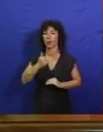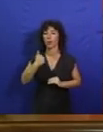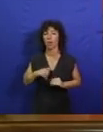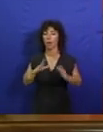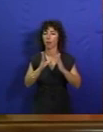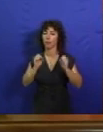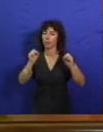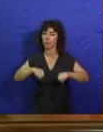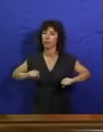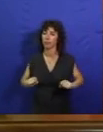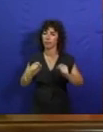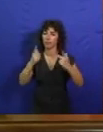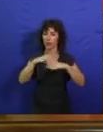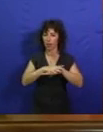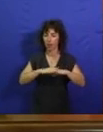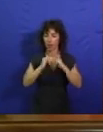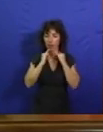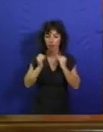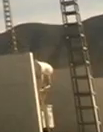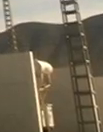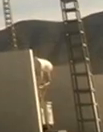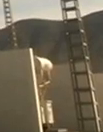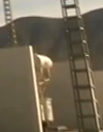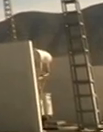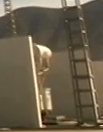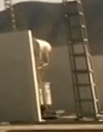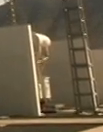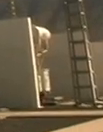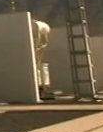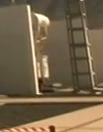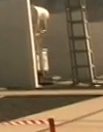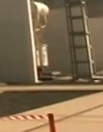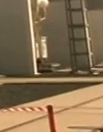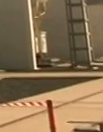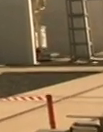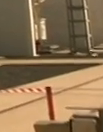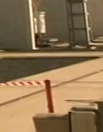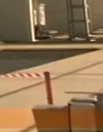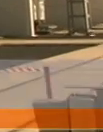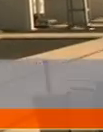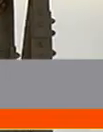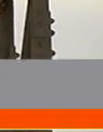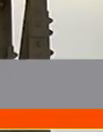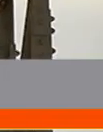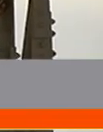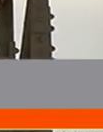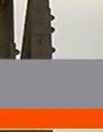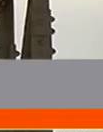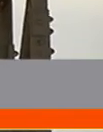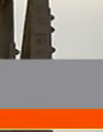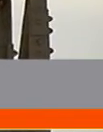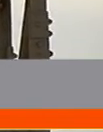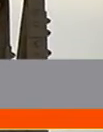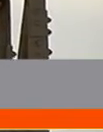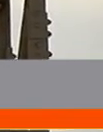Eléctrica España el acuerdo que permita soterrar el tendido eléctrico que cruzará los ajaches en los tramos de mayor impacto visual. El alcalde Yaisi, consejero de Nueva